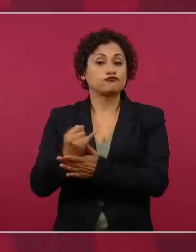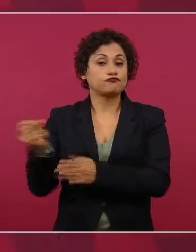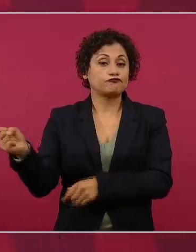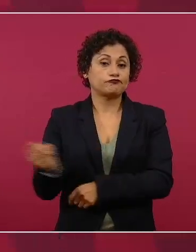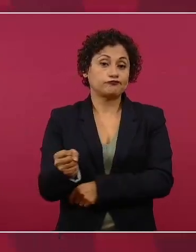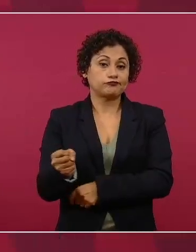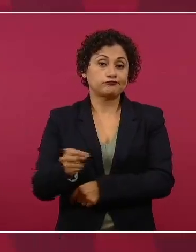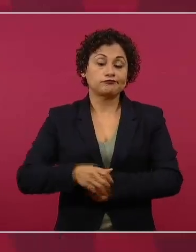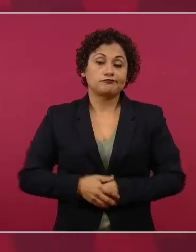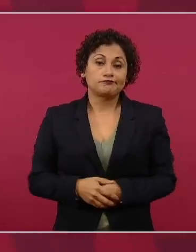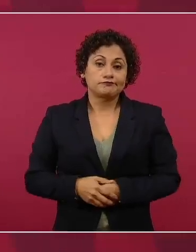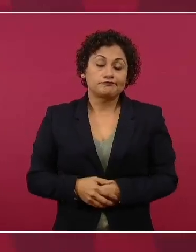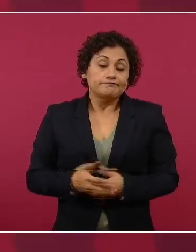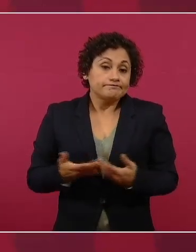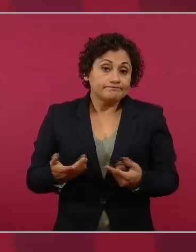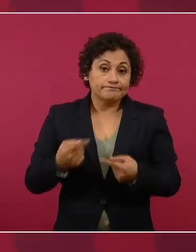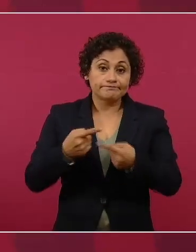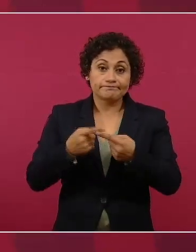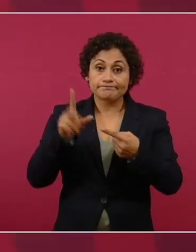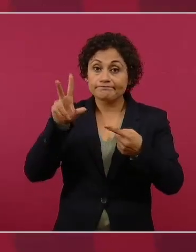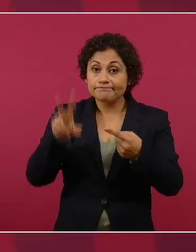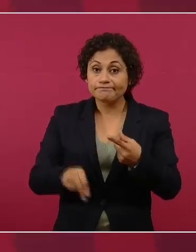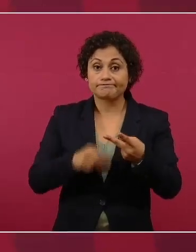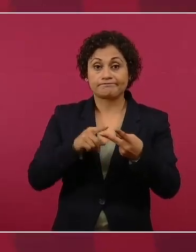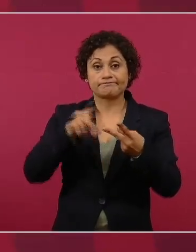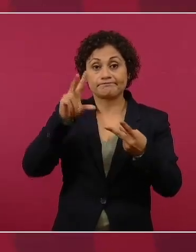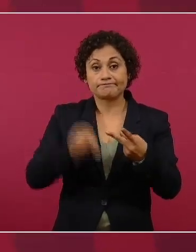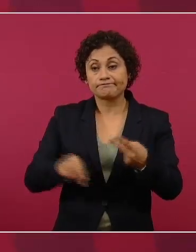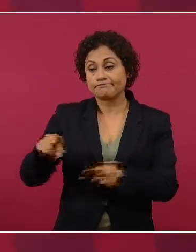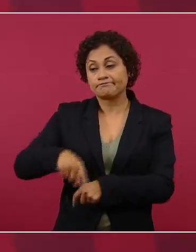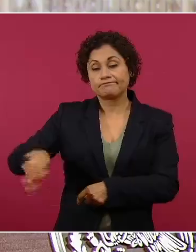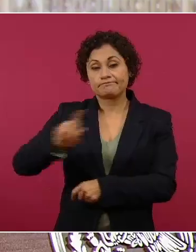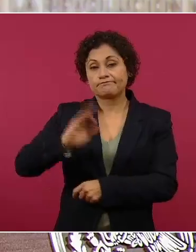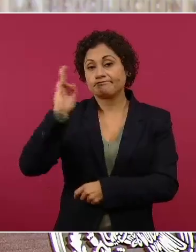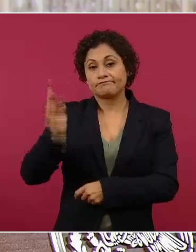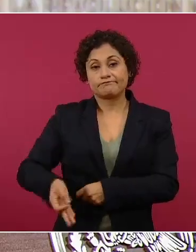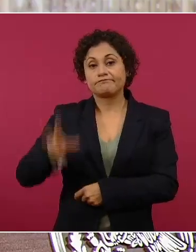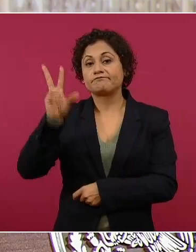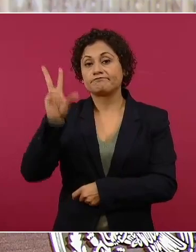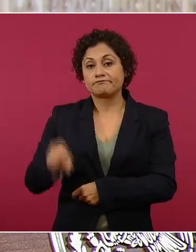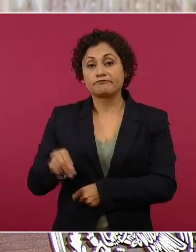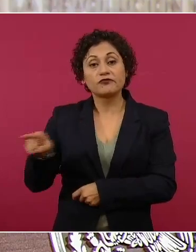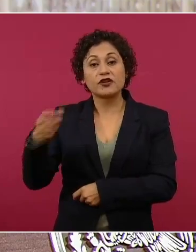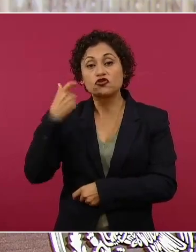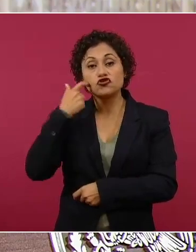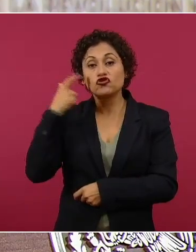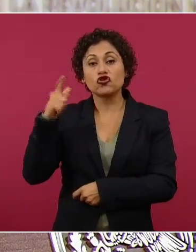se opusieron a que fuese el pueblo el que eligiera